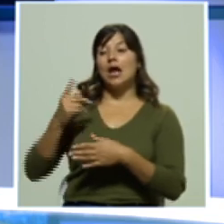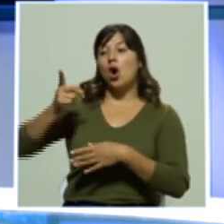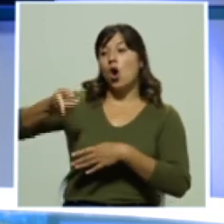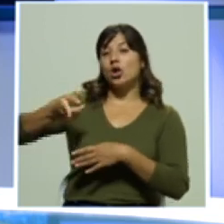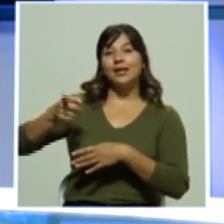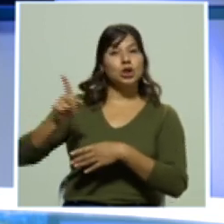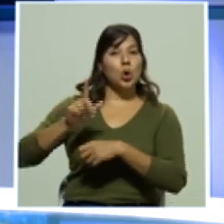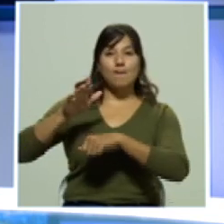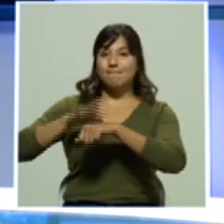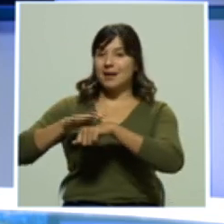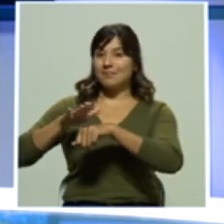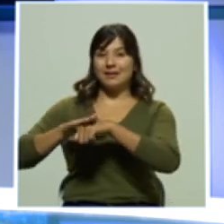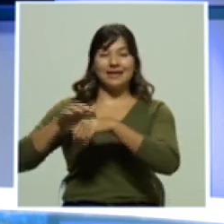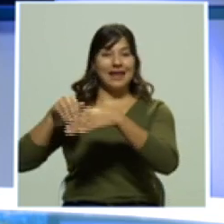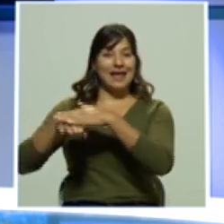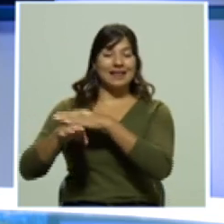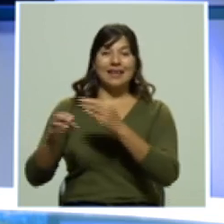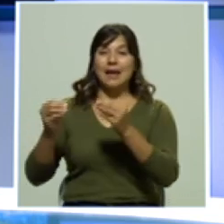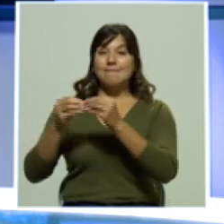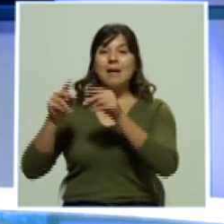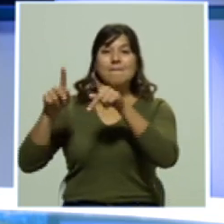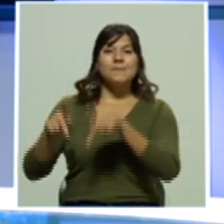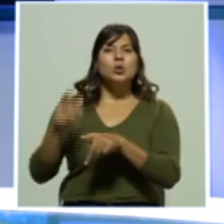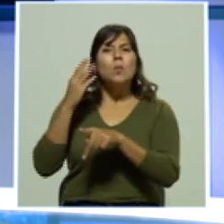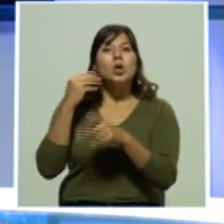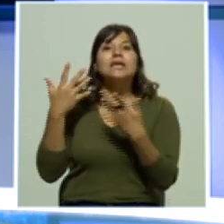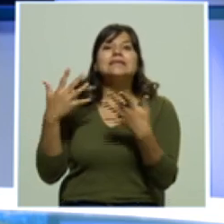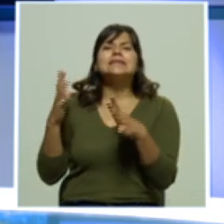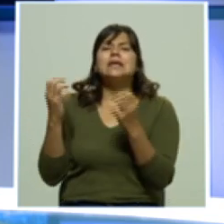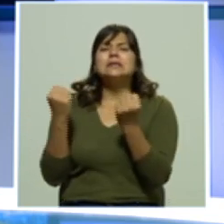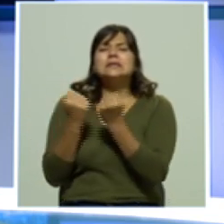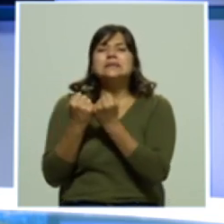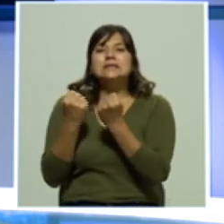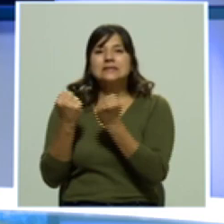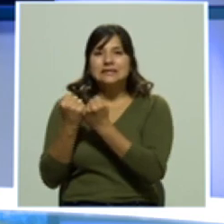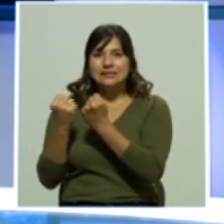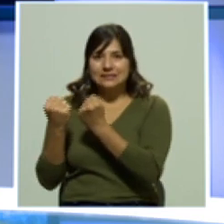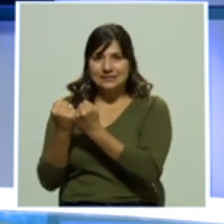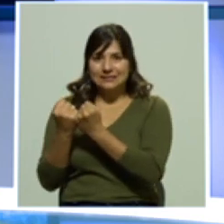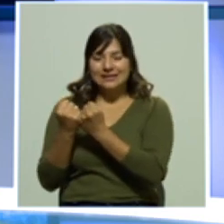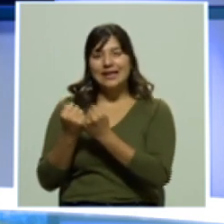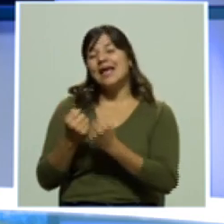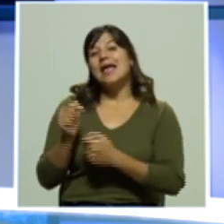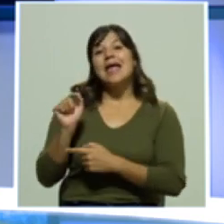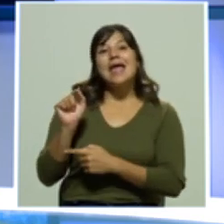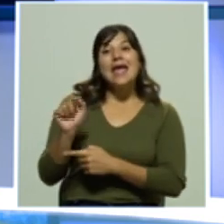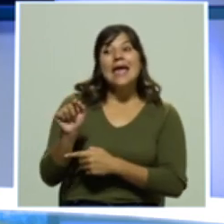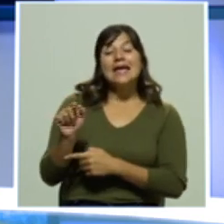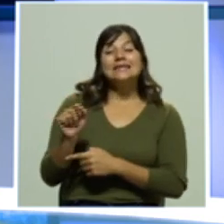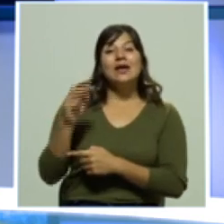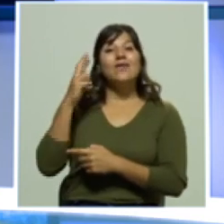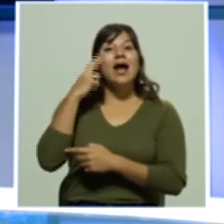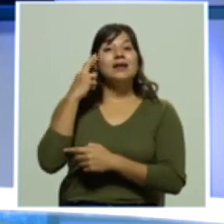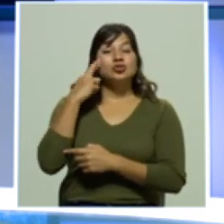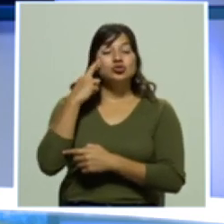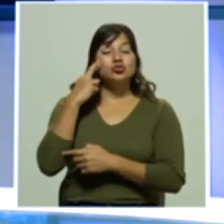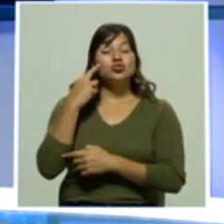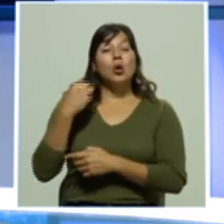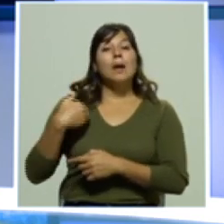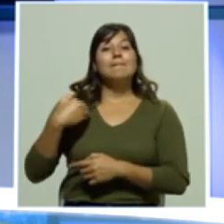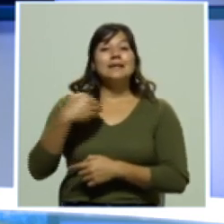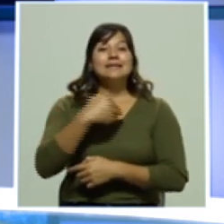personas. Esto debido al alto grado de hacinamiento. Esta es una de las zonas por las que el Ministerio de